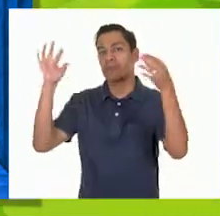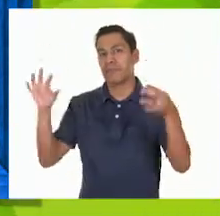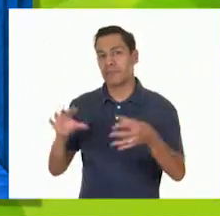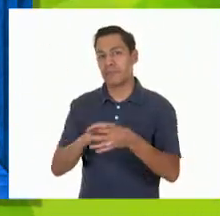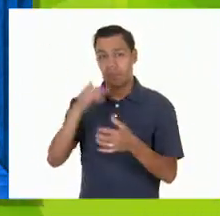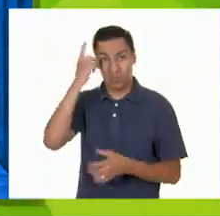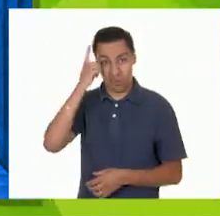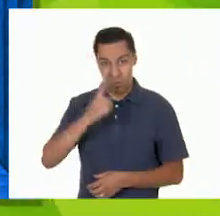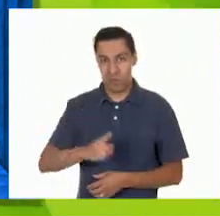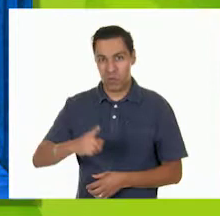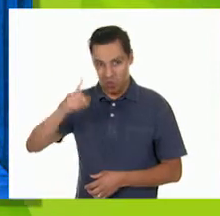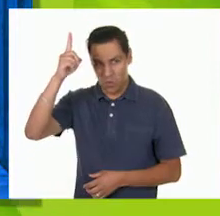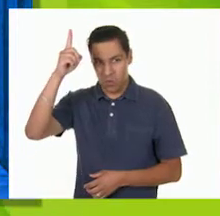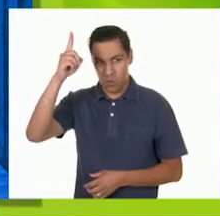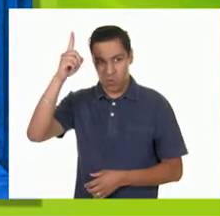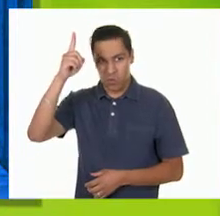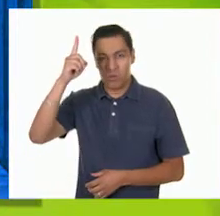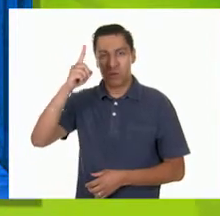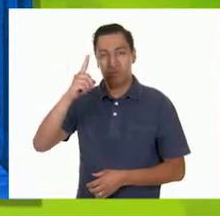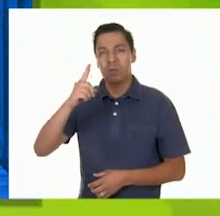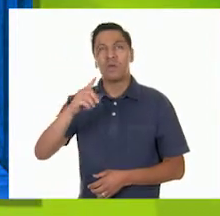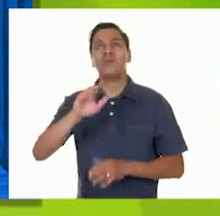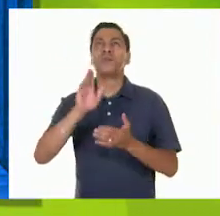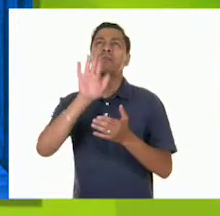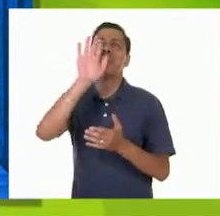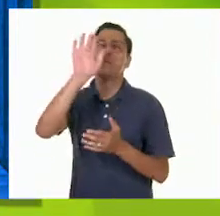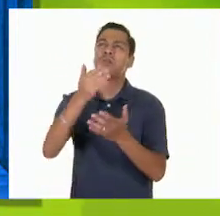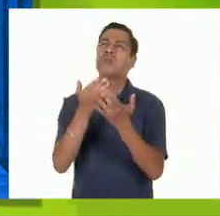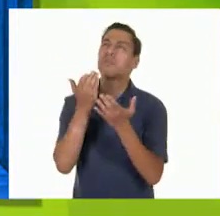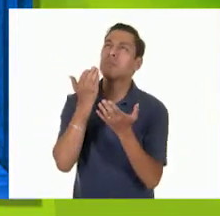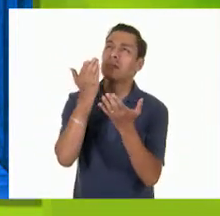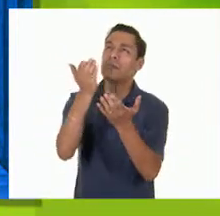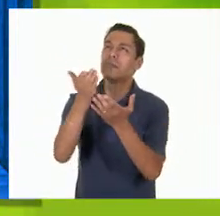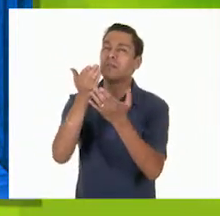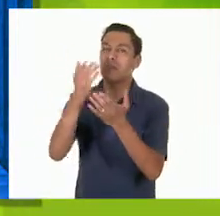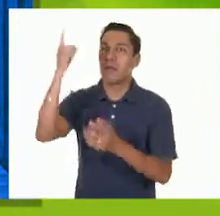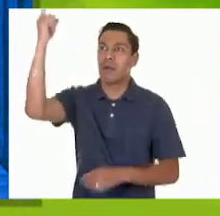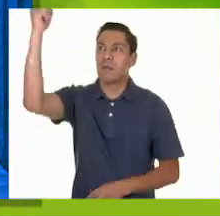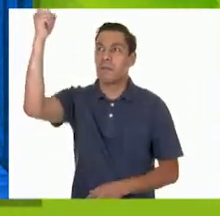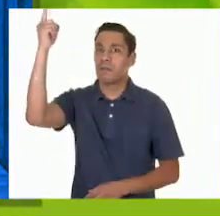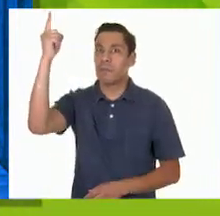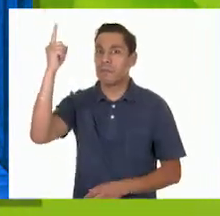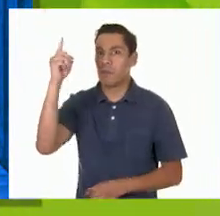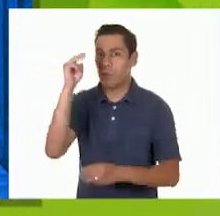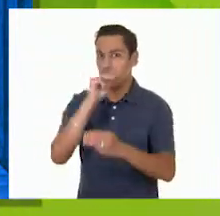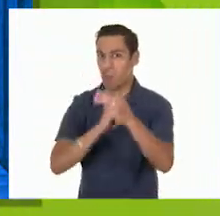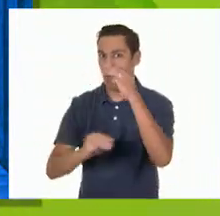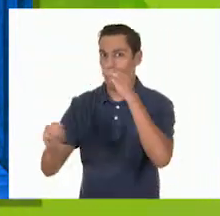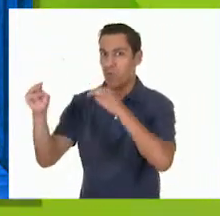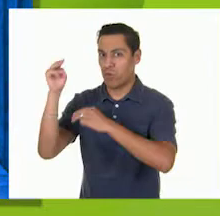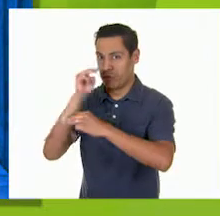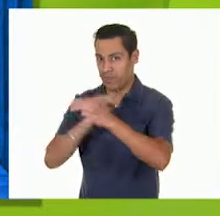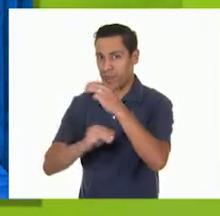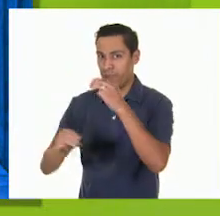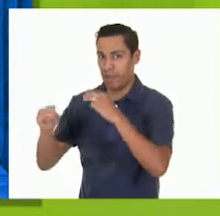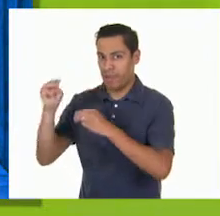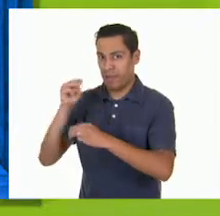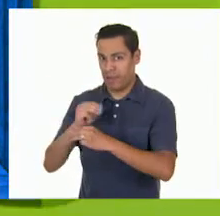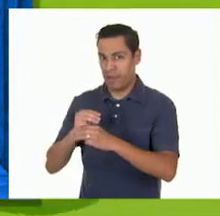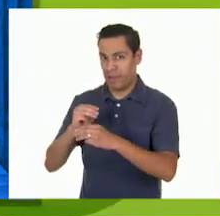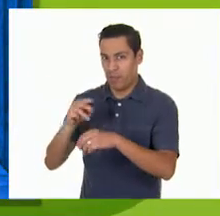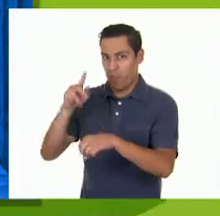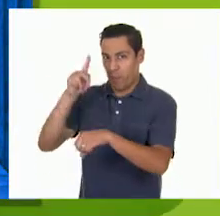huitzilopochtli huitzilopochtli fue hacia donde estaba la montaña de nuestro sustento tonacatepeque